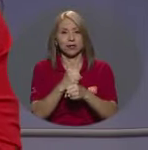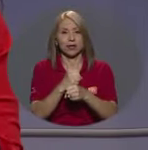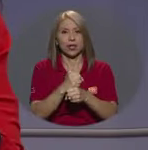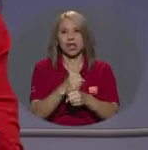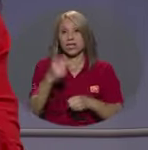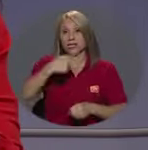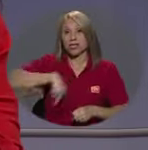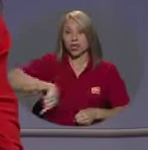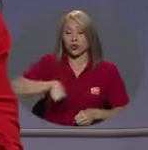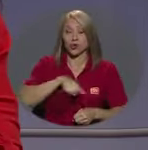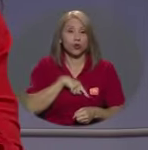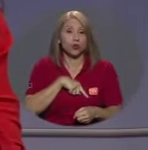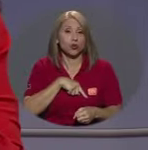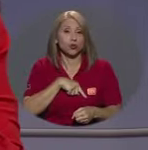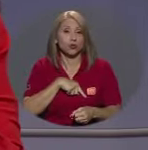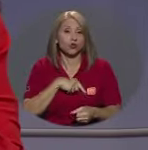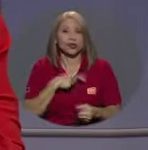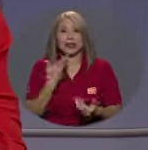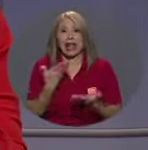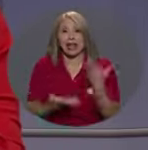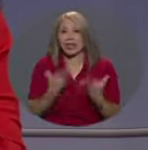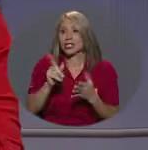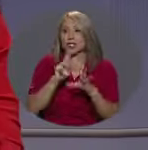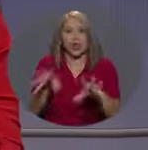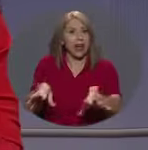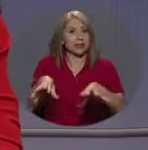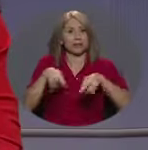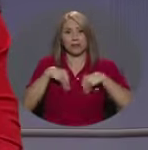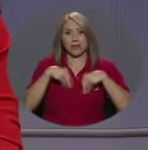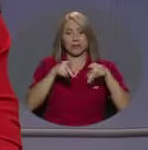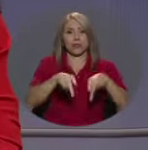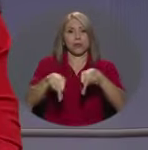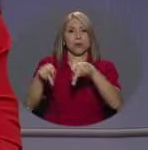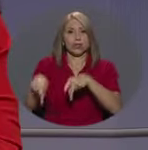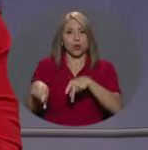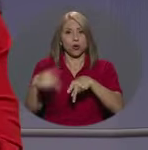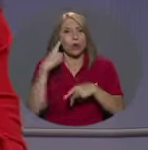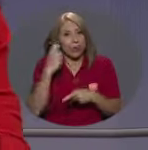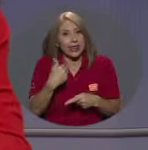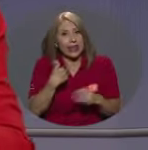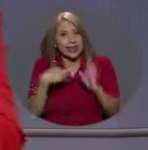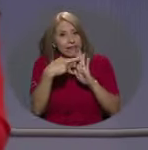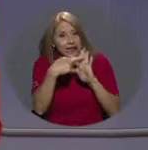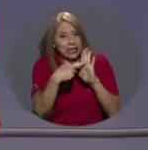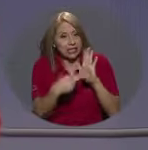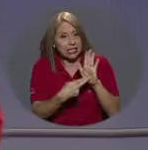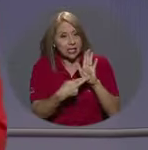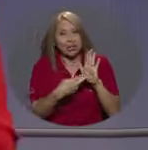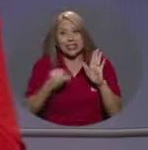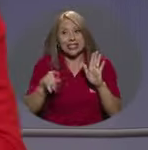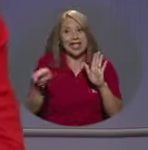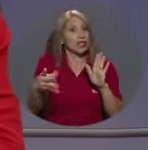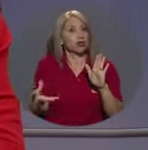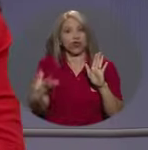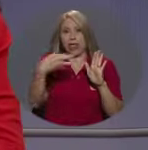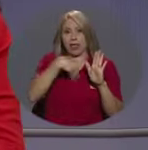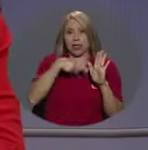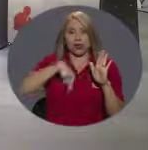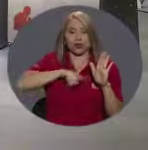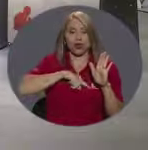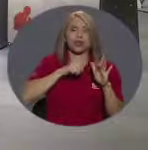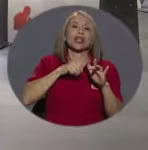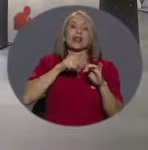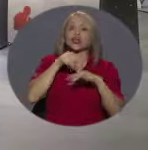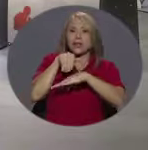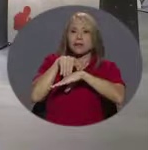esta población porque existen requisitos para poder ingresar al programa, pues entonces es referida al Instituto